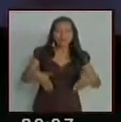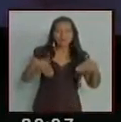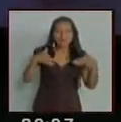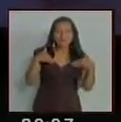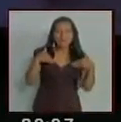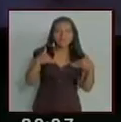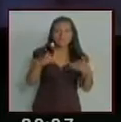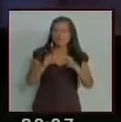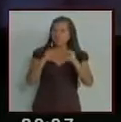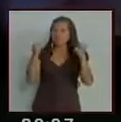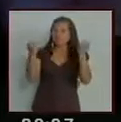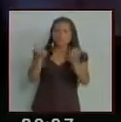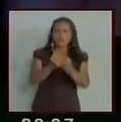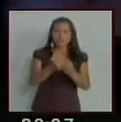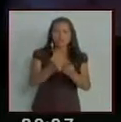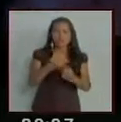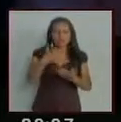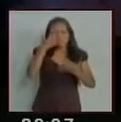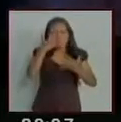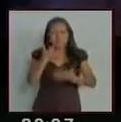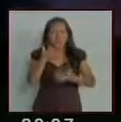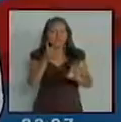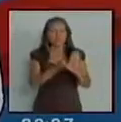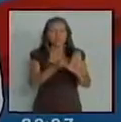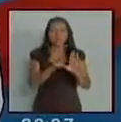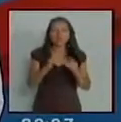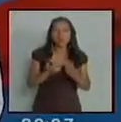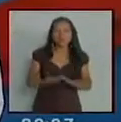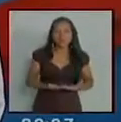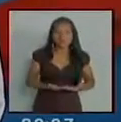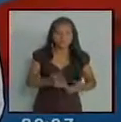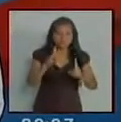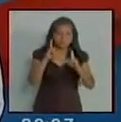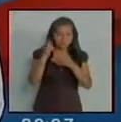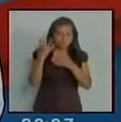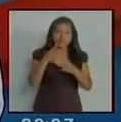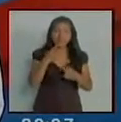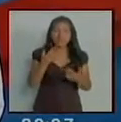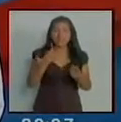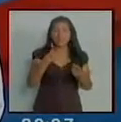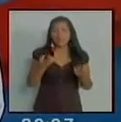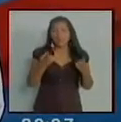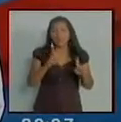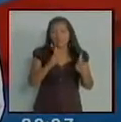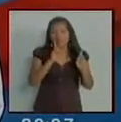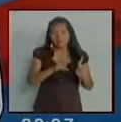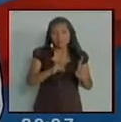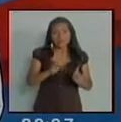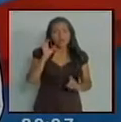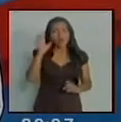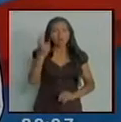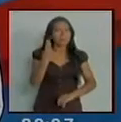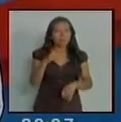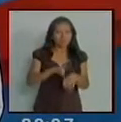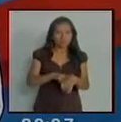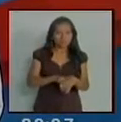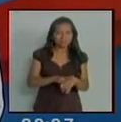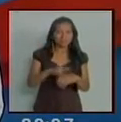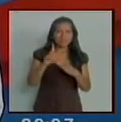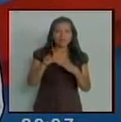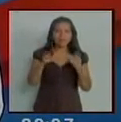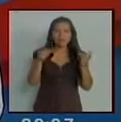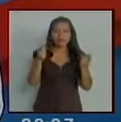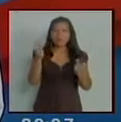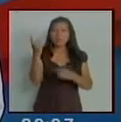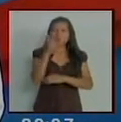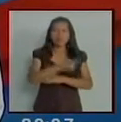puede afectar psicológicamente a muchas personas? Bueno, cuando hay una pérdida súbita, sí, ¿no? Y esto generalmente